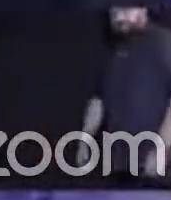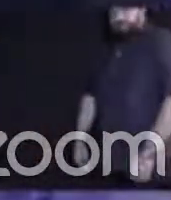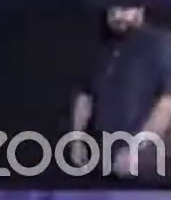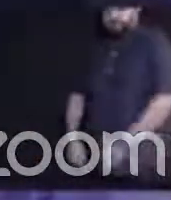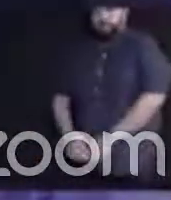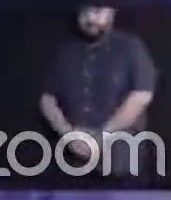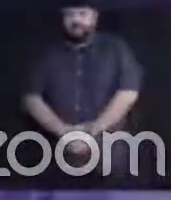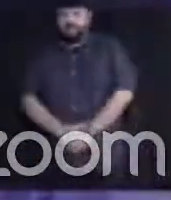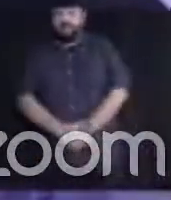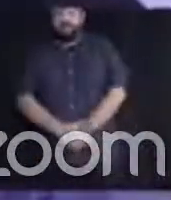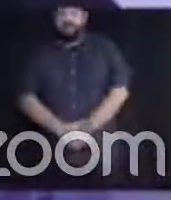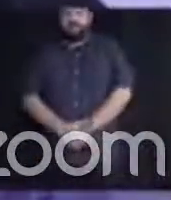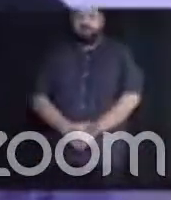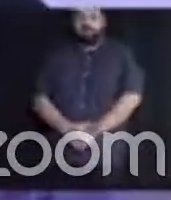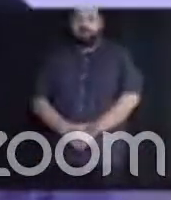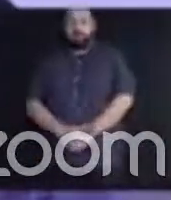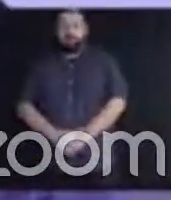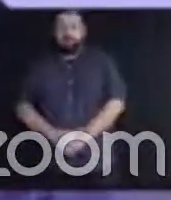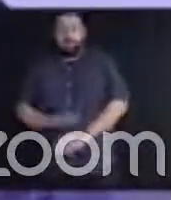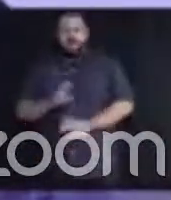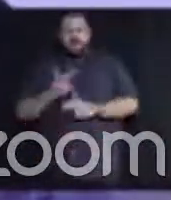decírselos.